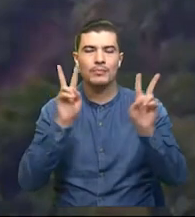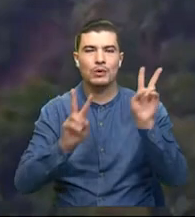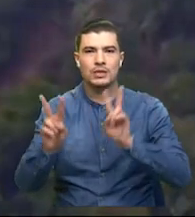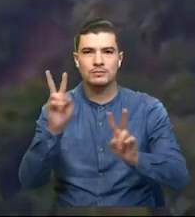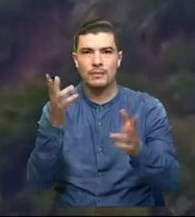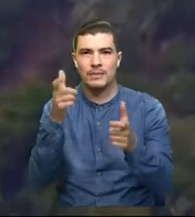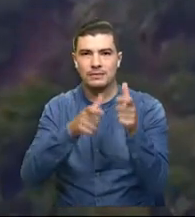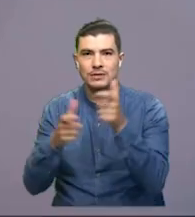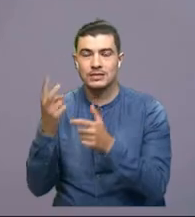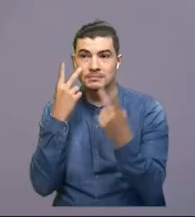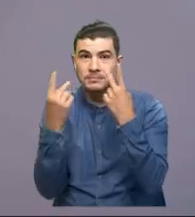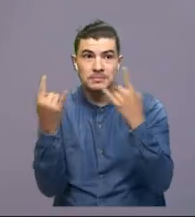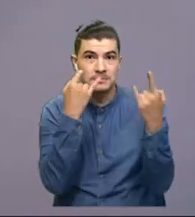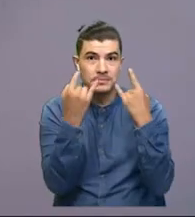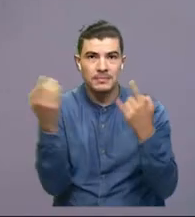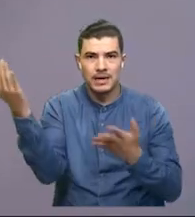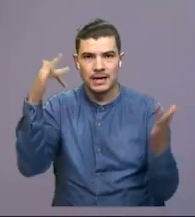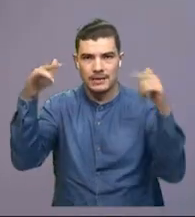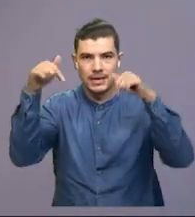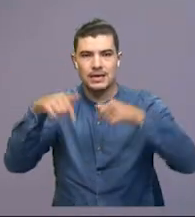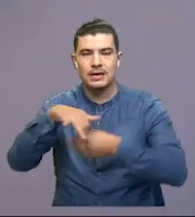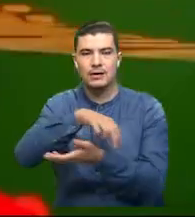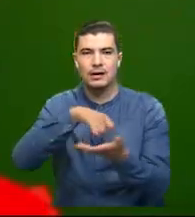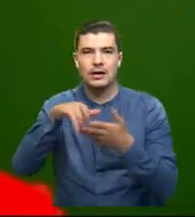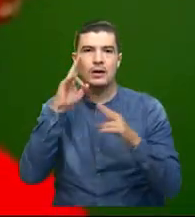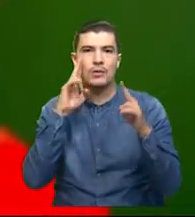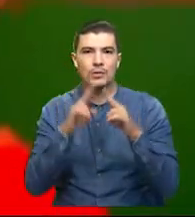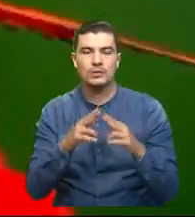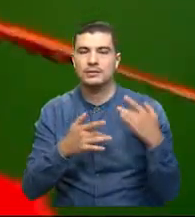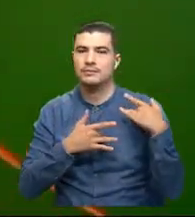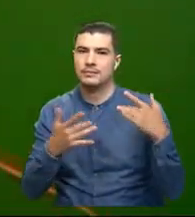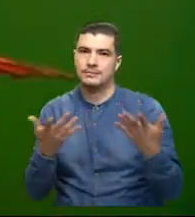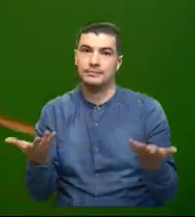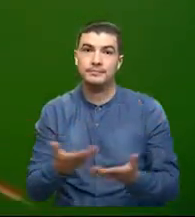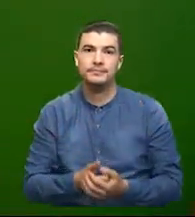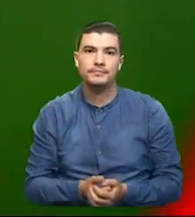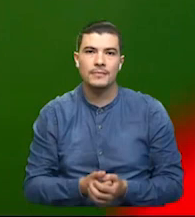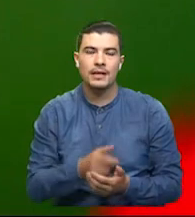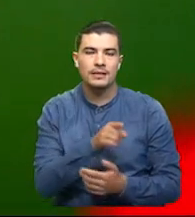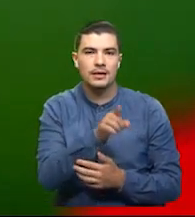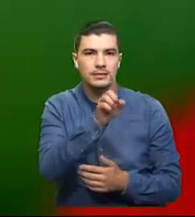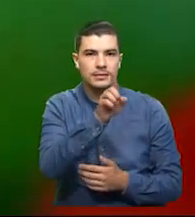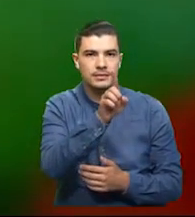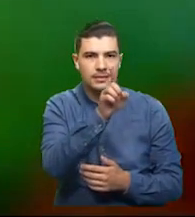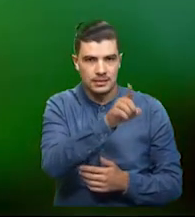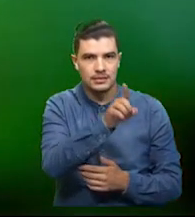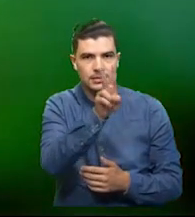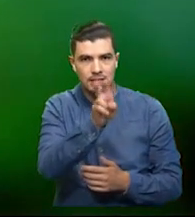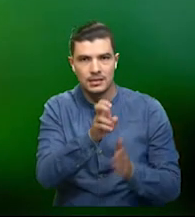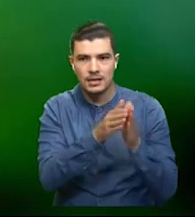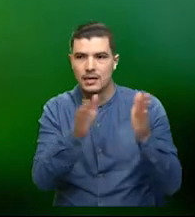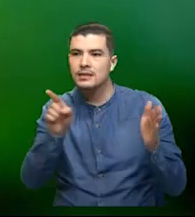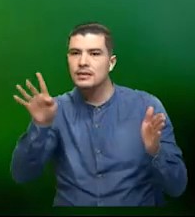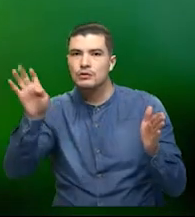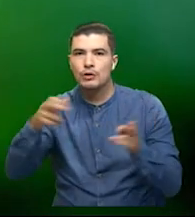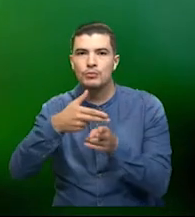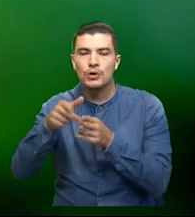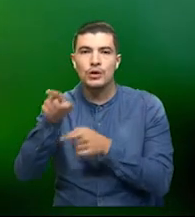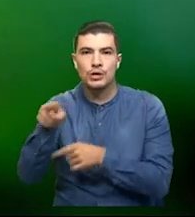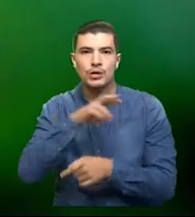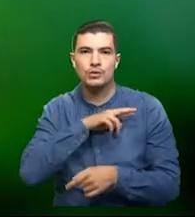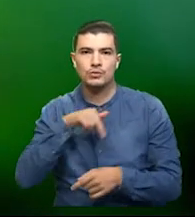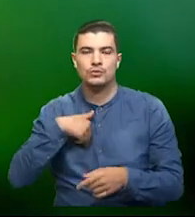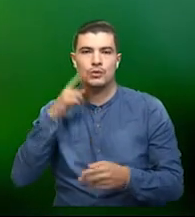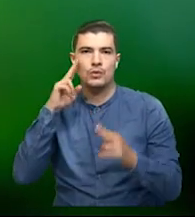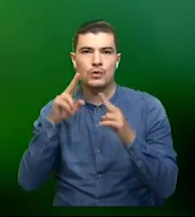gran expedición. Le decía esta mañana al señor coronel que del 17 al 19 vamos a estar en la expedición